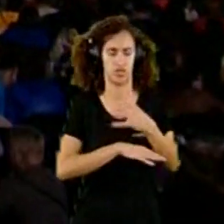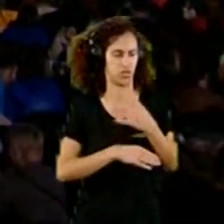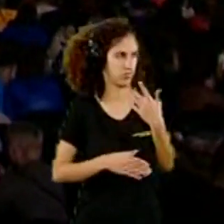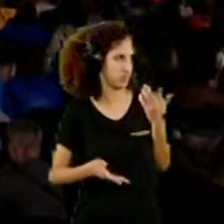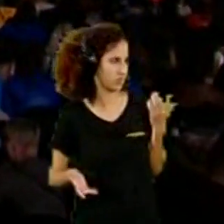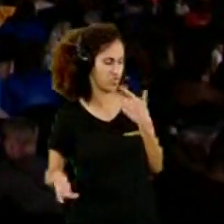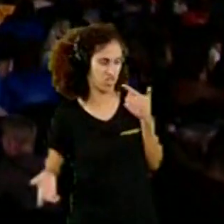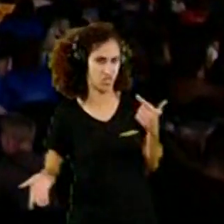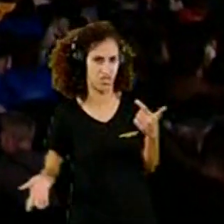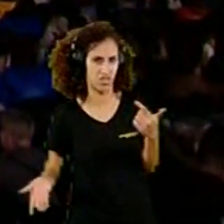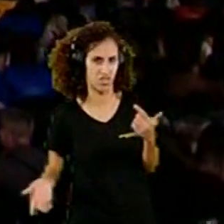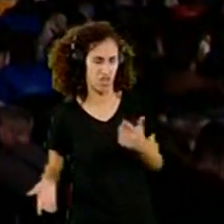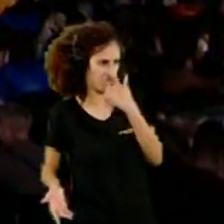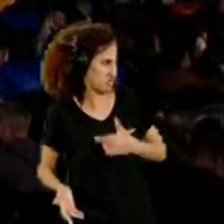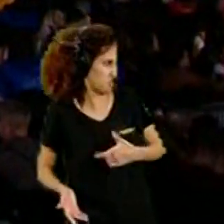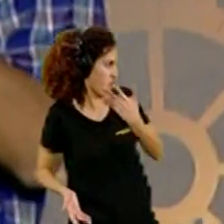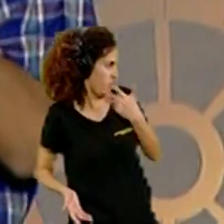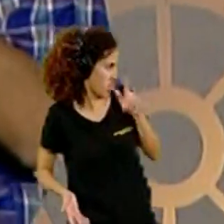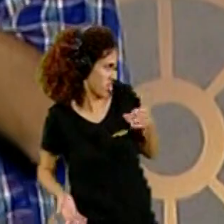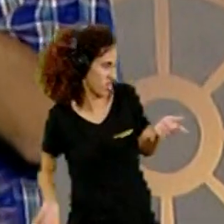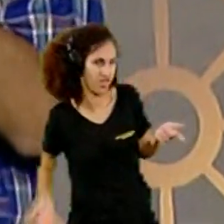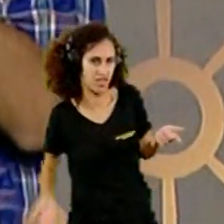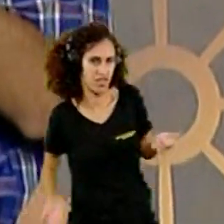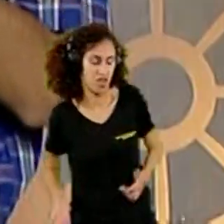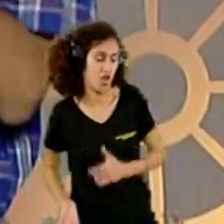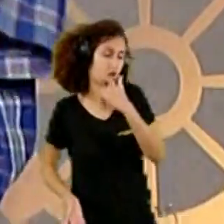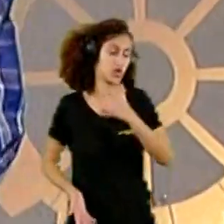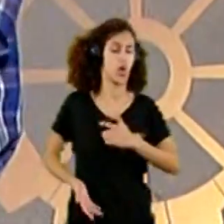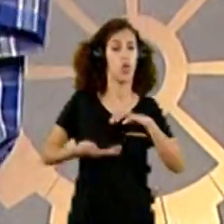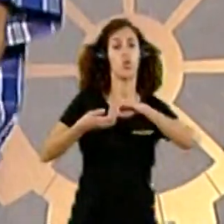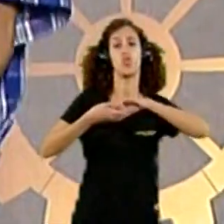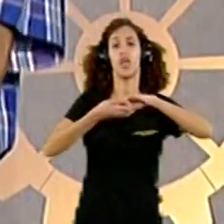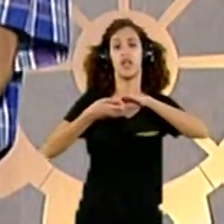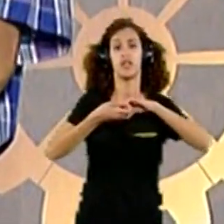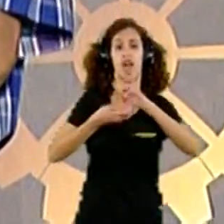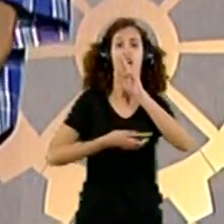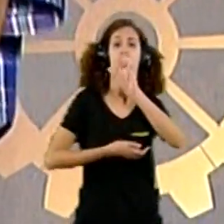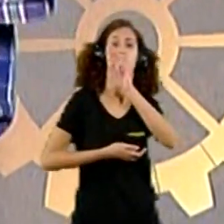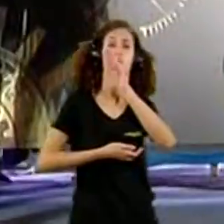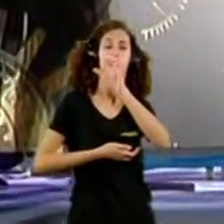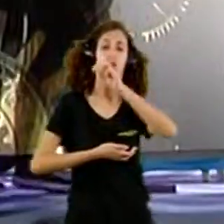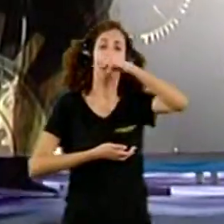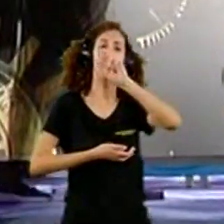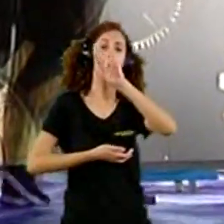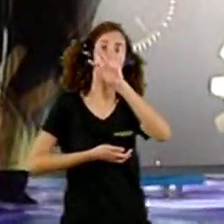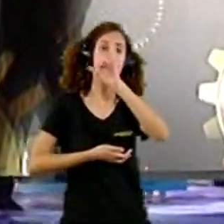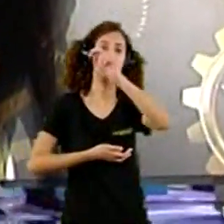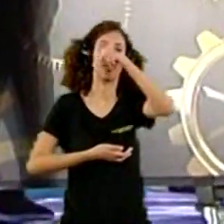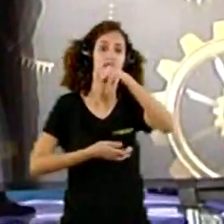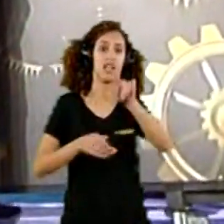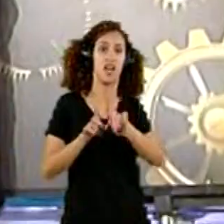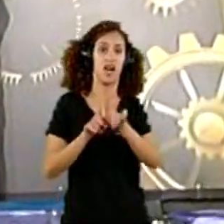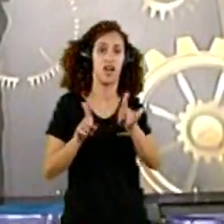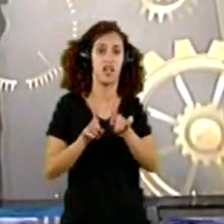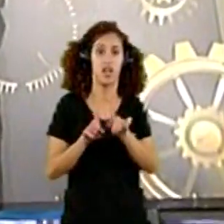yo, tú no sabes quién soy yo. Yo soy el cuñado de Pepe Martín. Va, mira, se quedó como Raúl